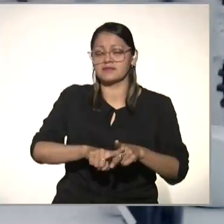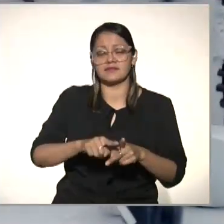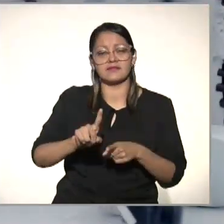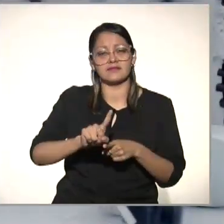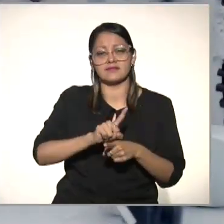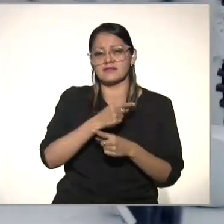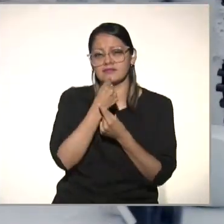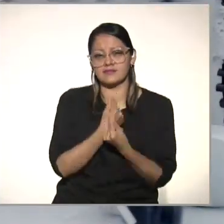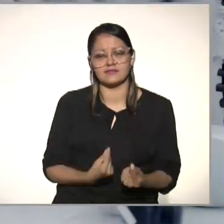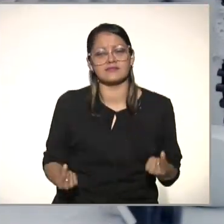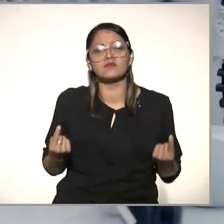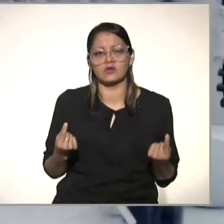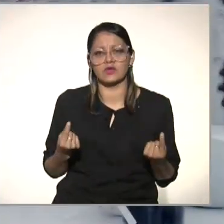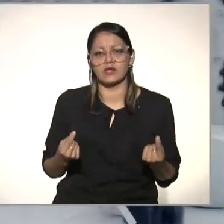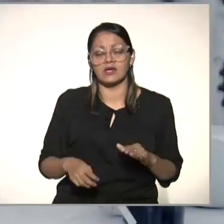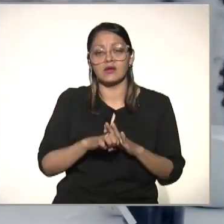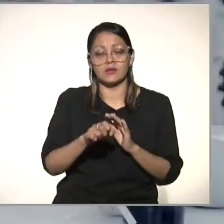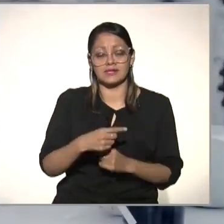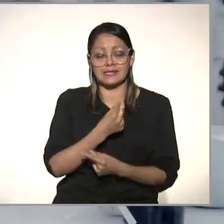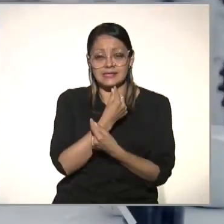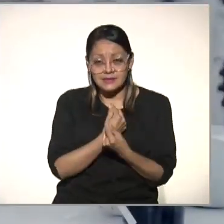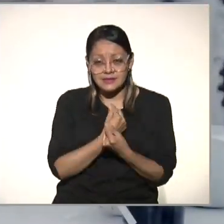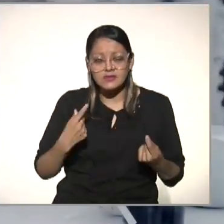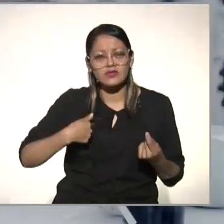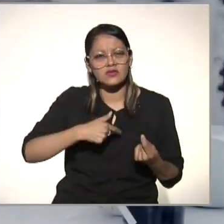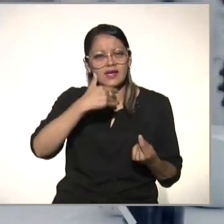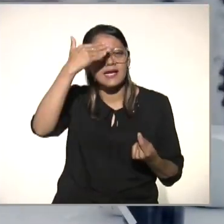pequeños, en la niñez. En la niñez